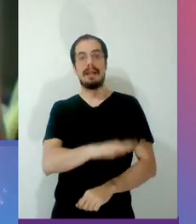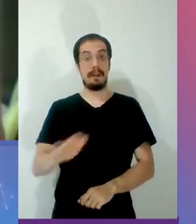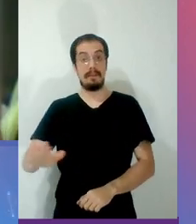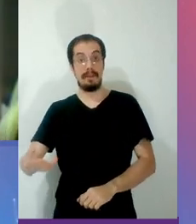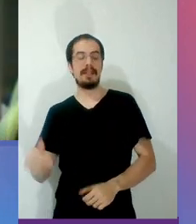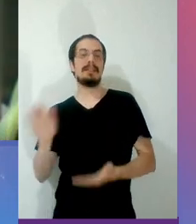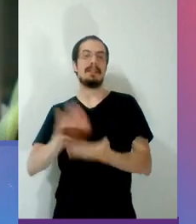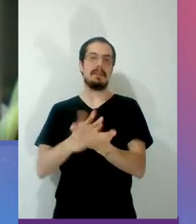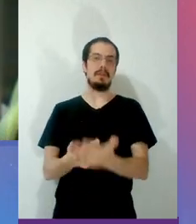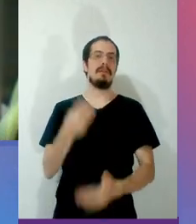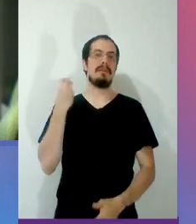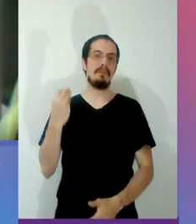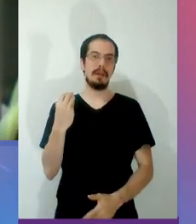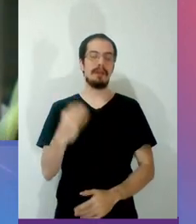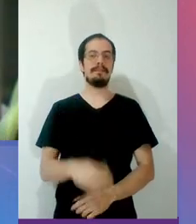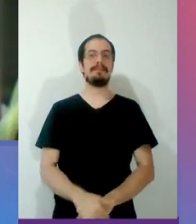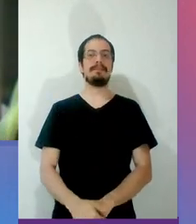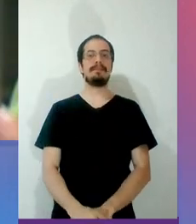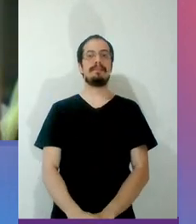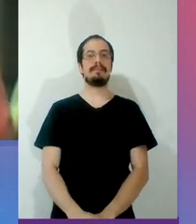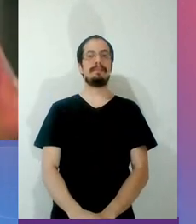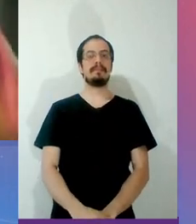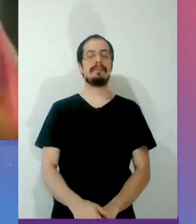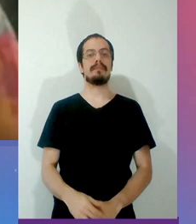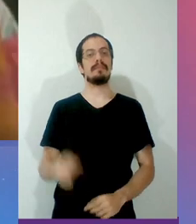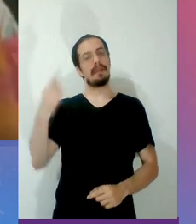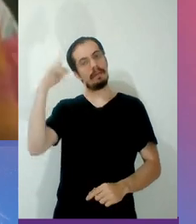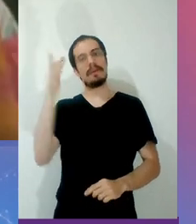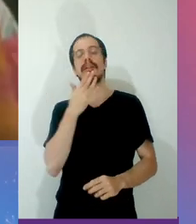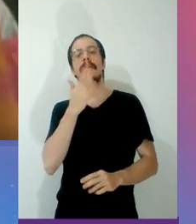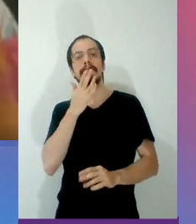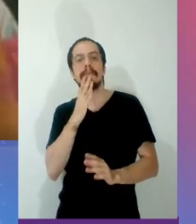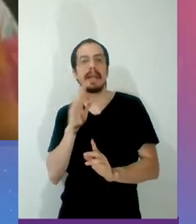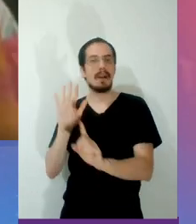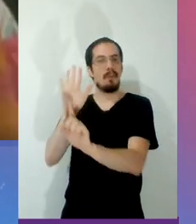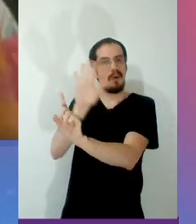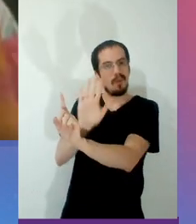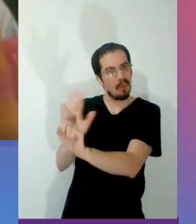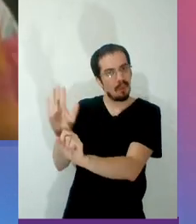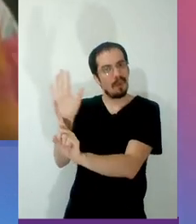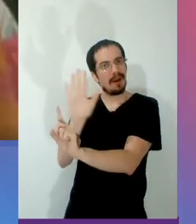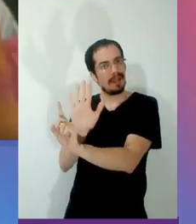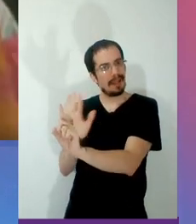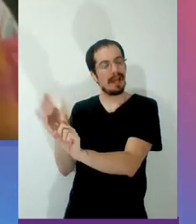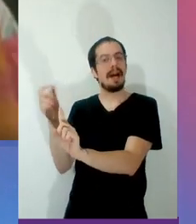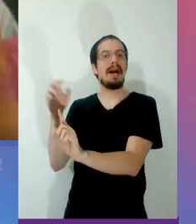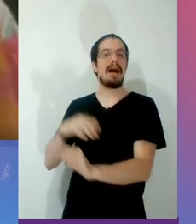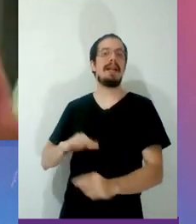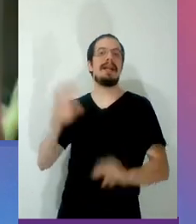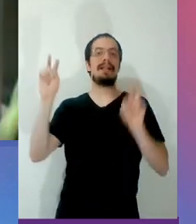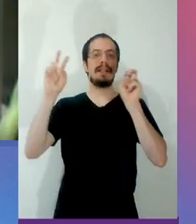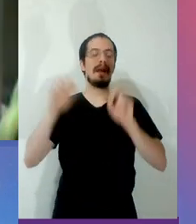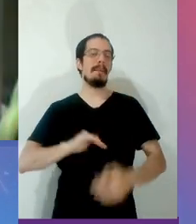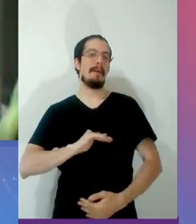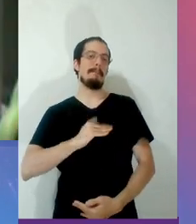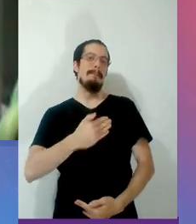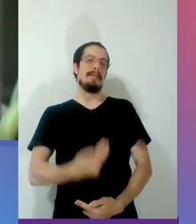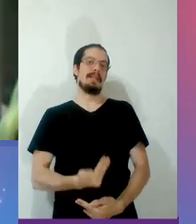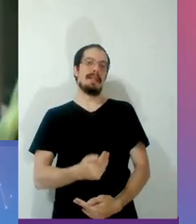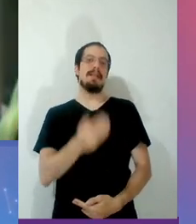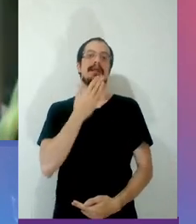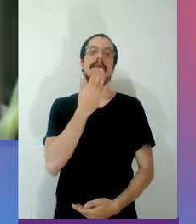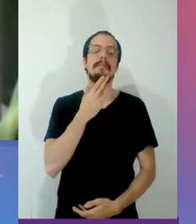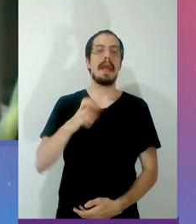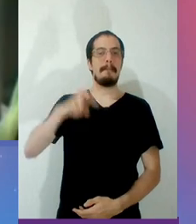queremos, ¿verdad? Entonces, proteger a la maternidad y la paternidad,